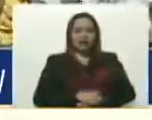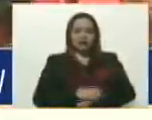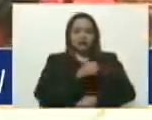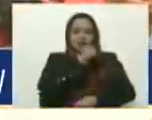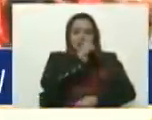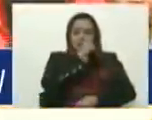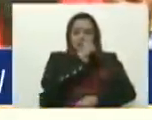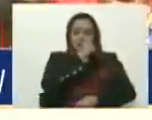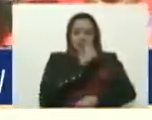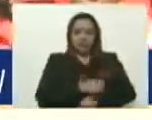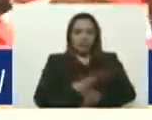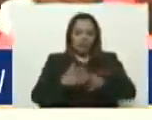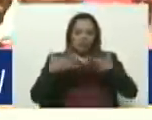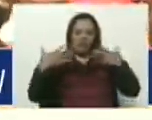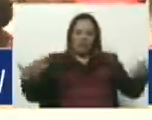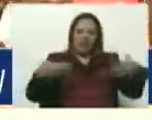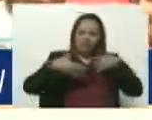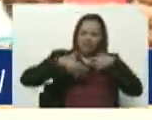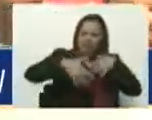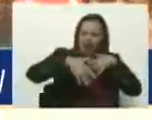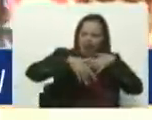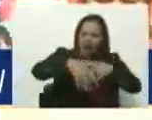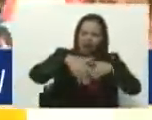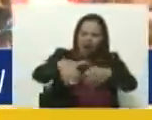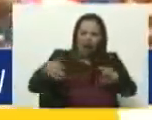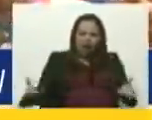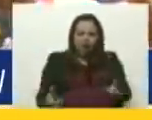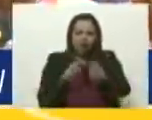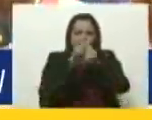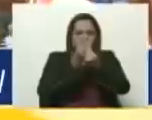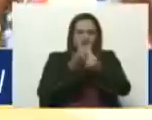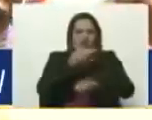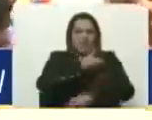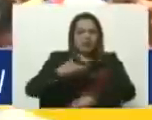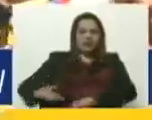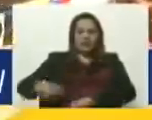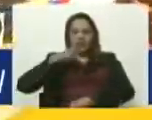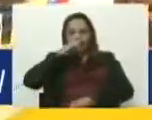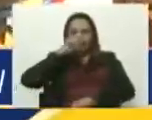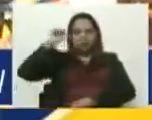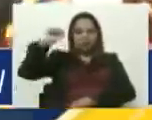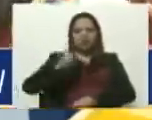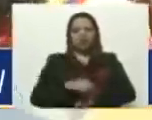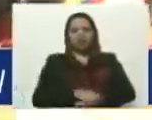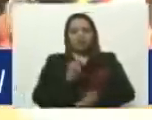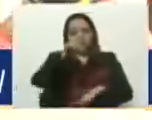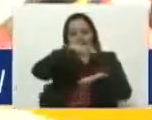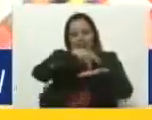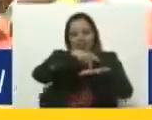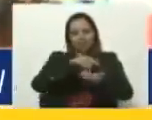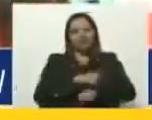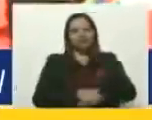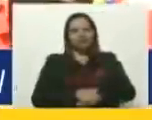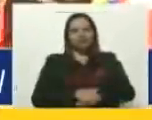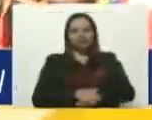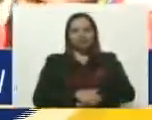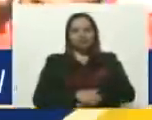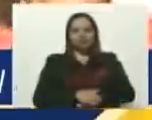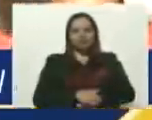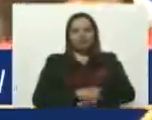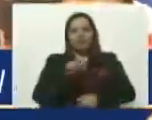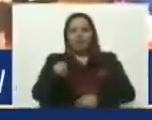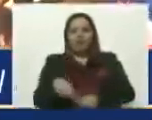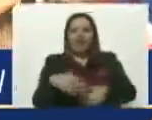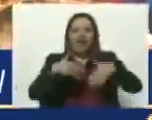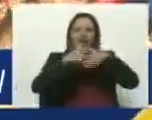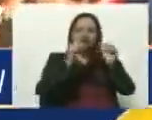y extraordinaria marcha contó con la presencia de otro presidente nicolás maduro pero en anzoátegui